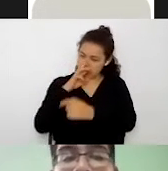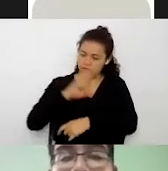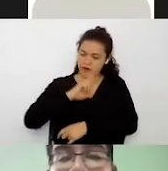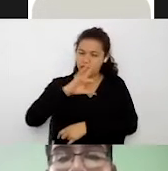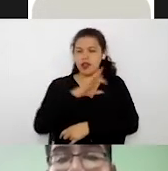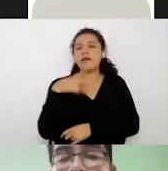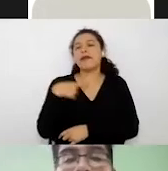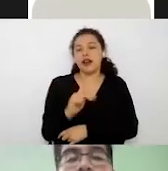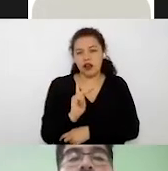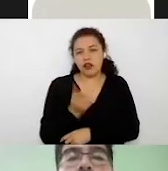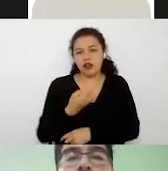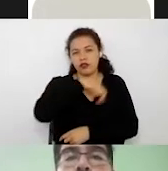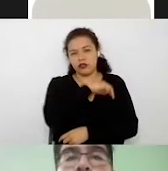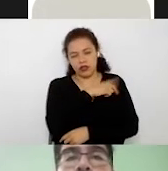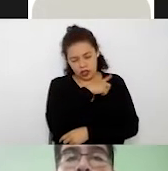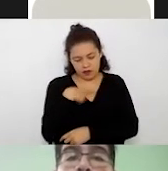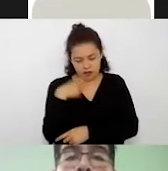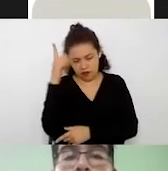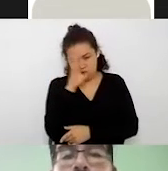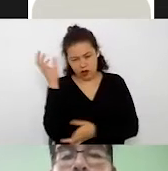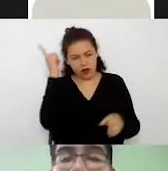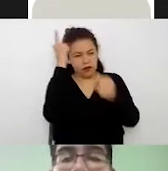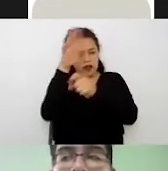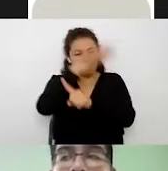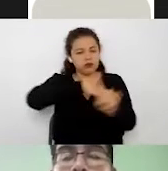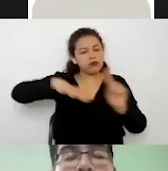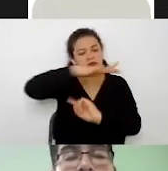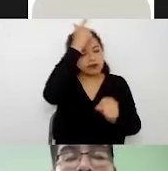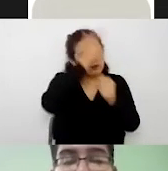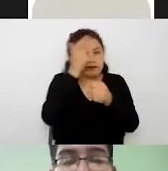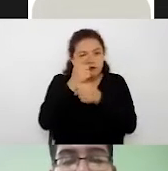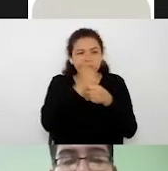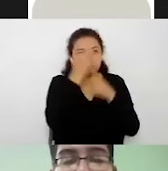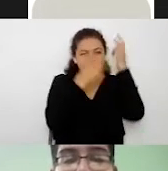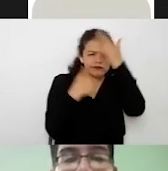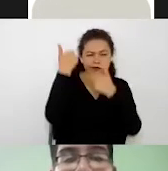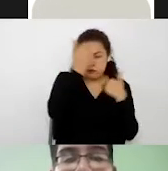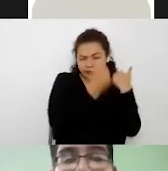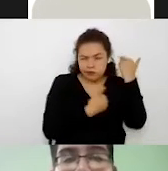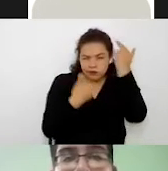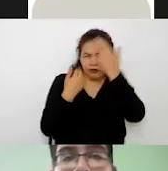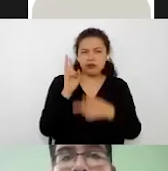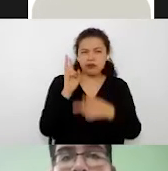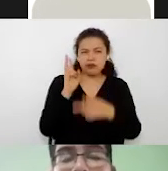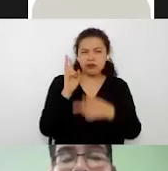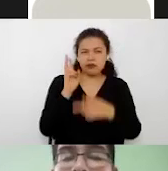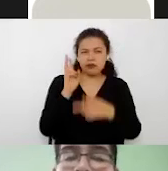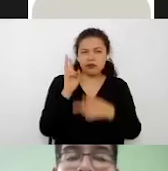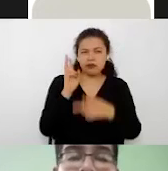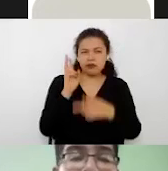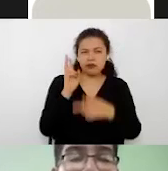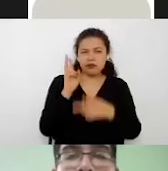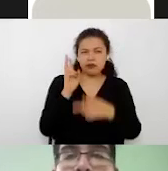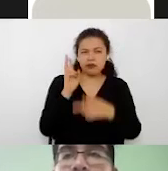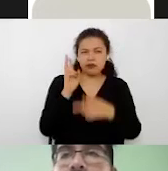es el nosotros estar dándonos cuenta de nuestro entorno, de cómo están las situaciones de los lugares que nos rodean, ya sea en